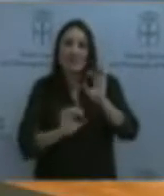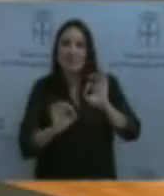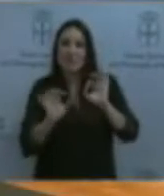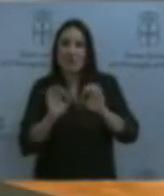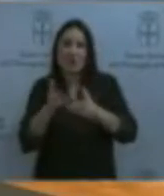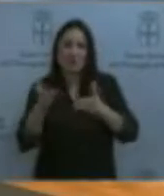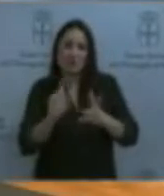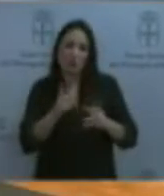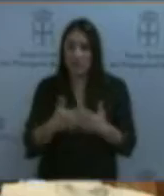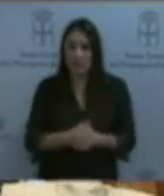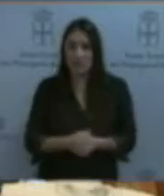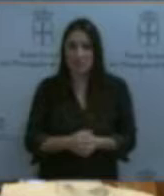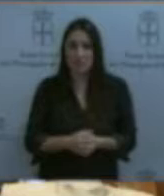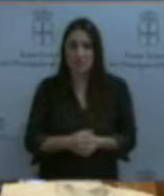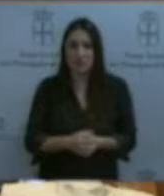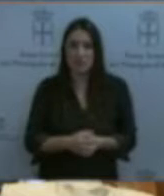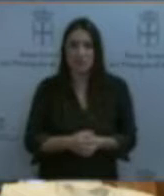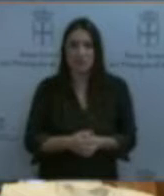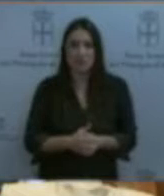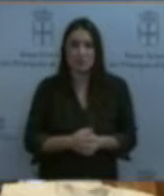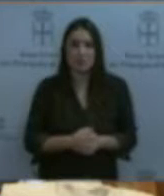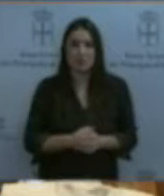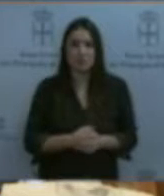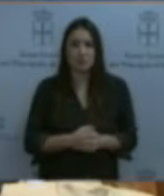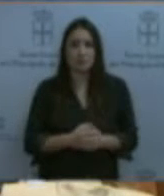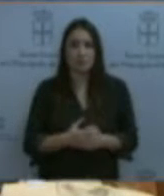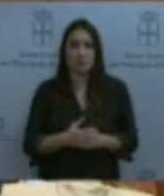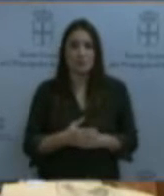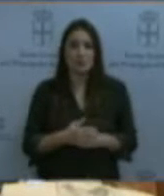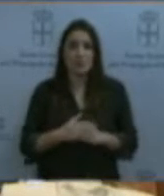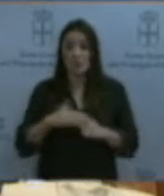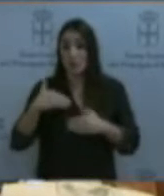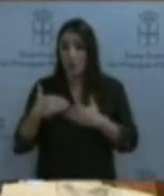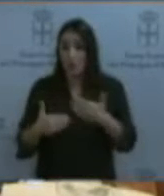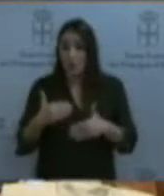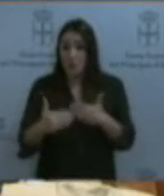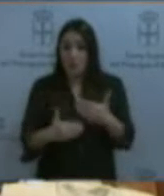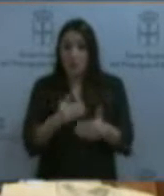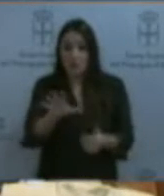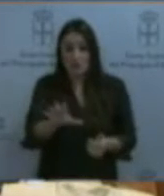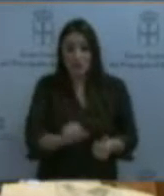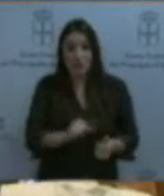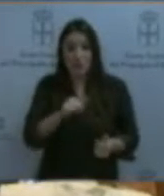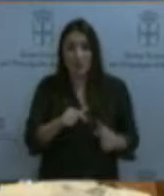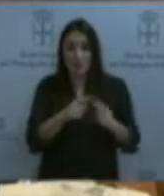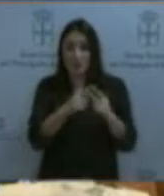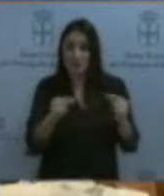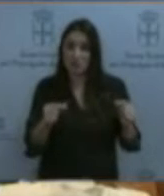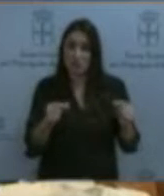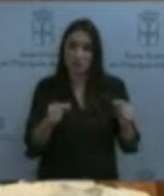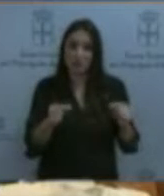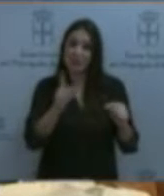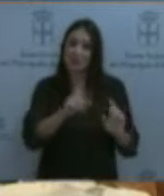incorporación. Bueno, mire, los procesos de adopción en Asturias son otra sala de